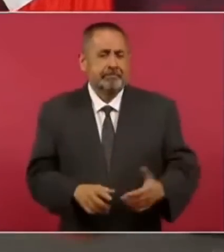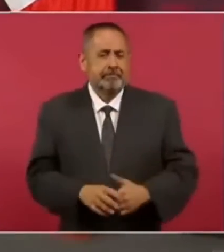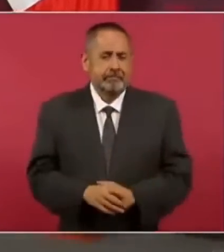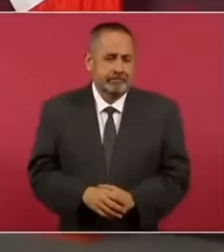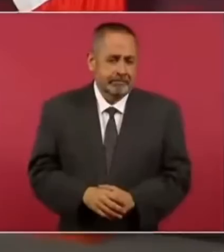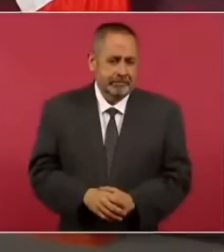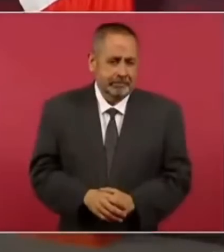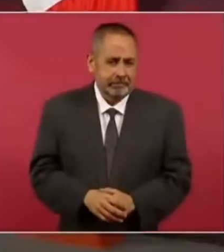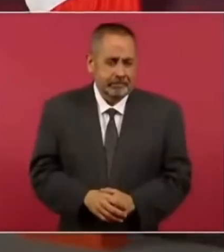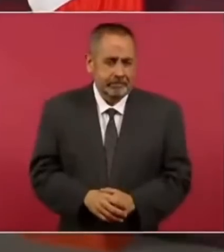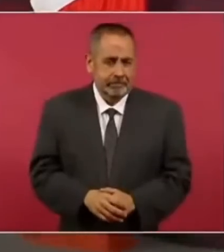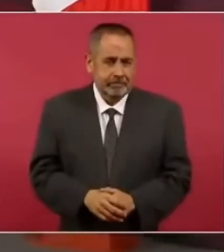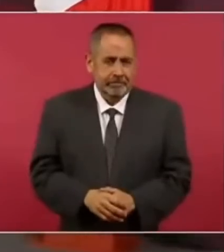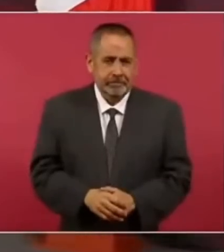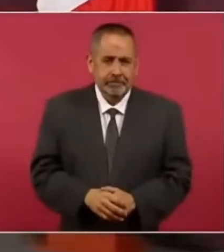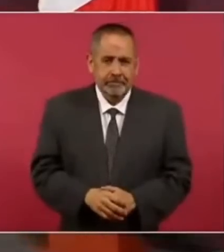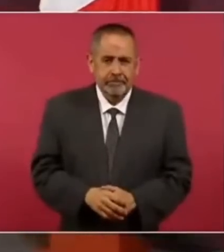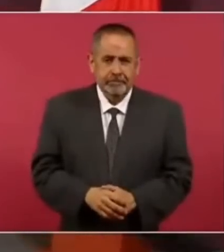Más